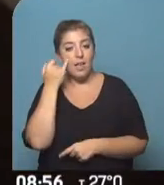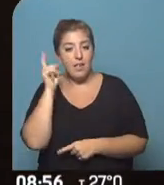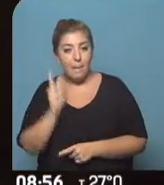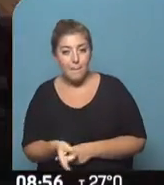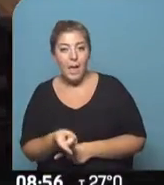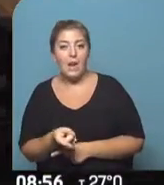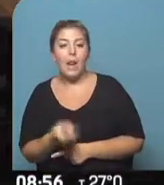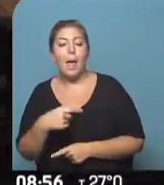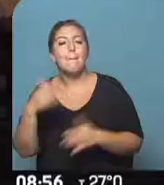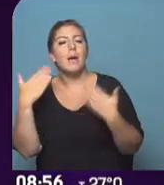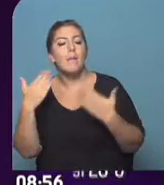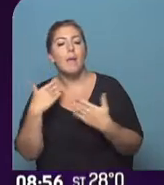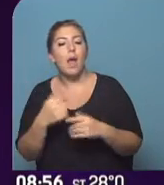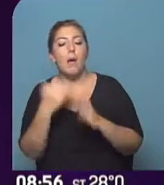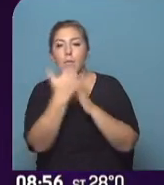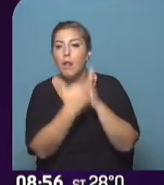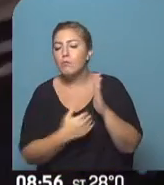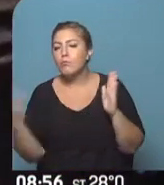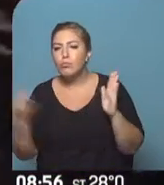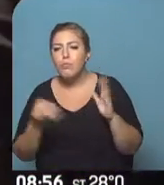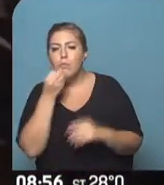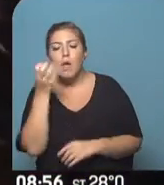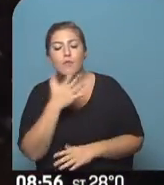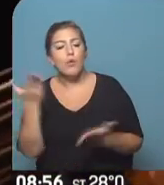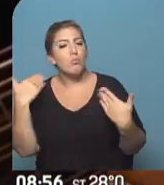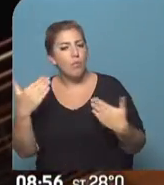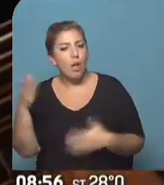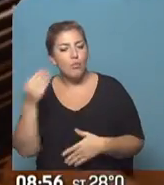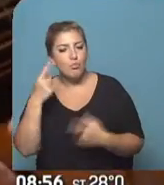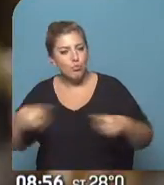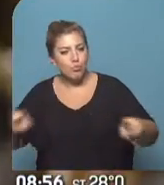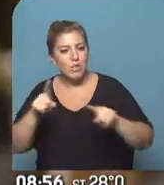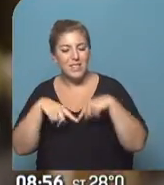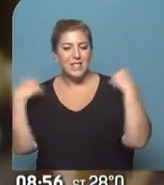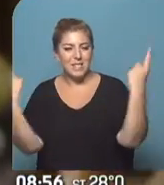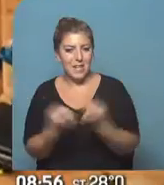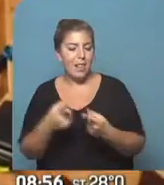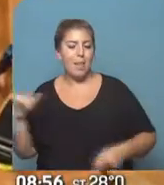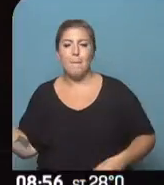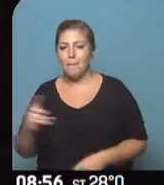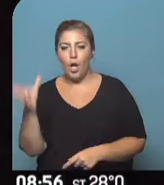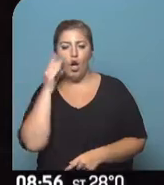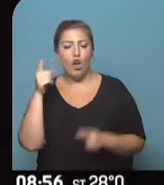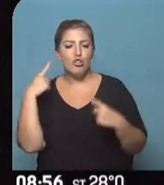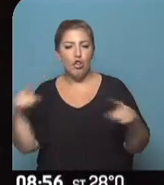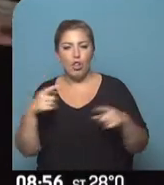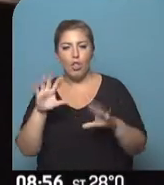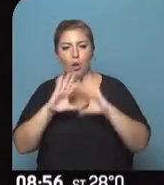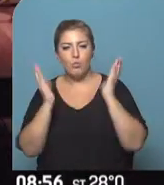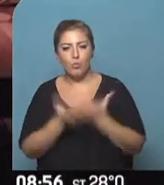de la Primavera. Es decir, un programa fabuloso, maravilloso para poder escuchar en una sala que tiene una de las mejores acústicas del mundo.